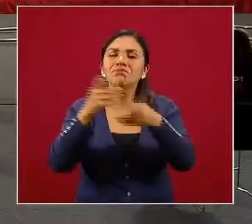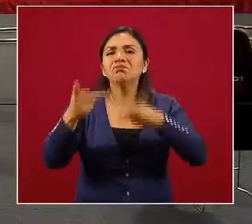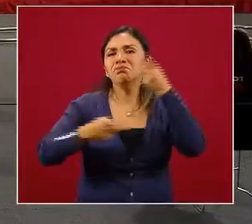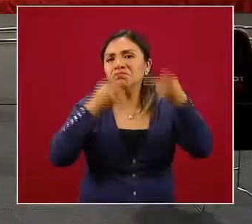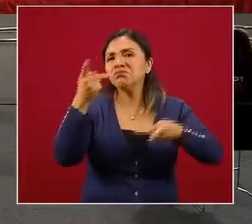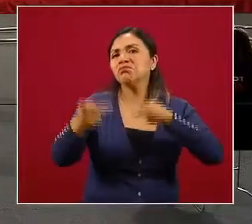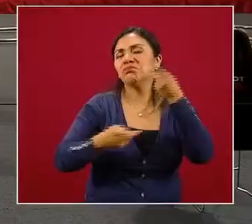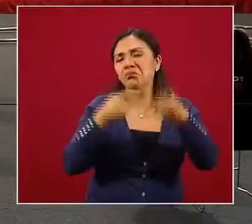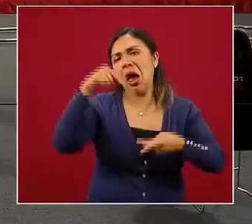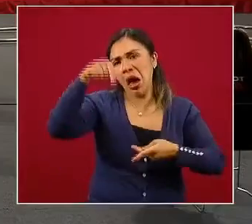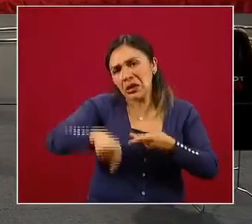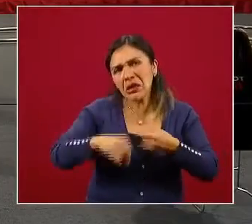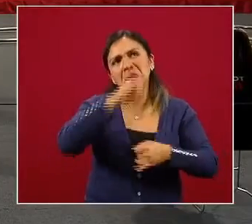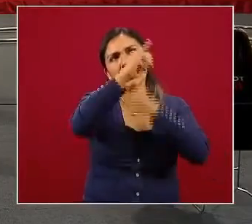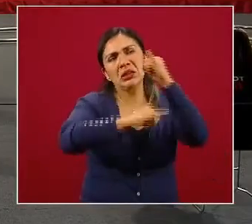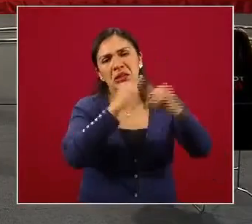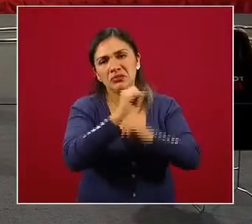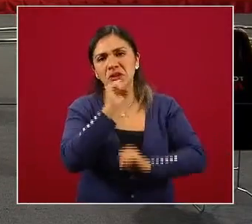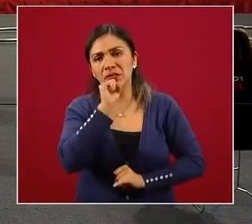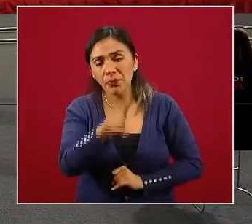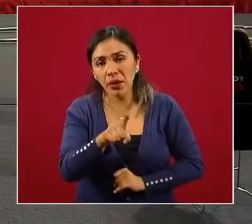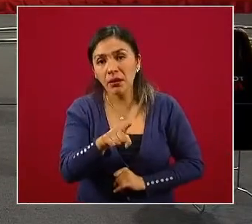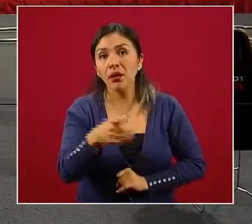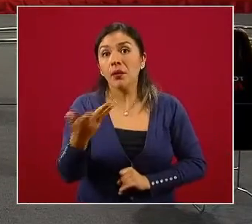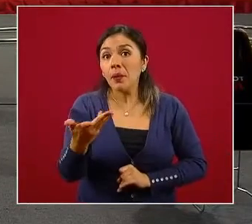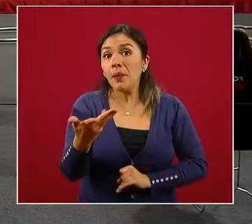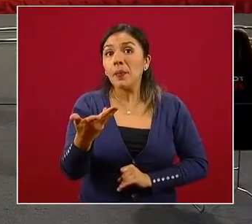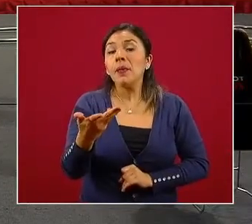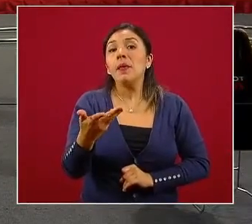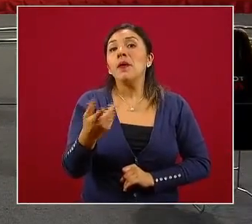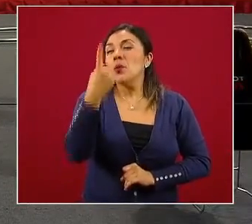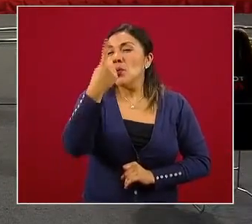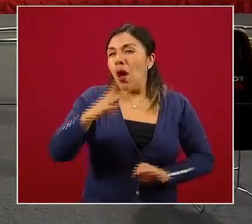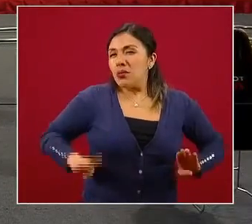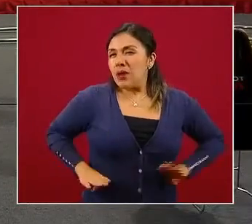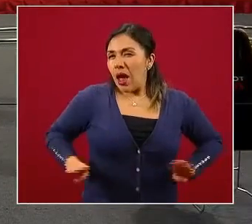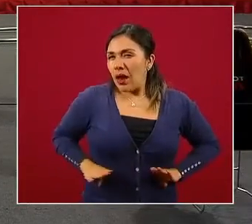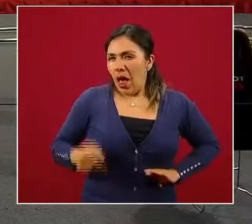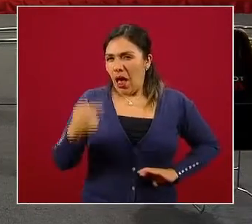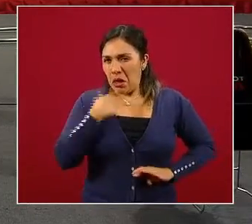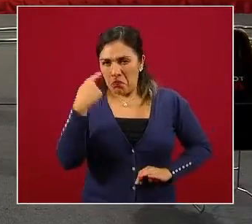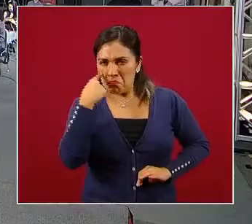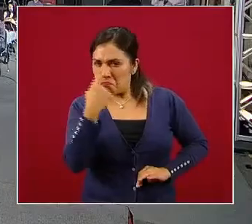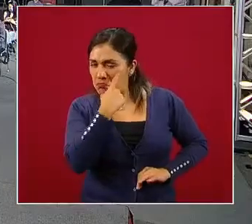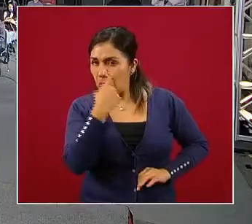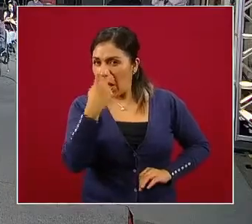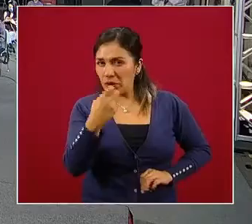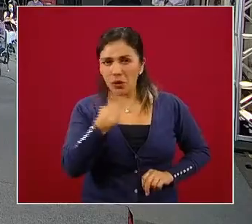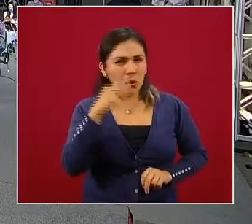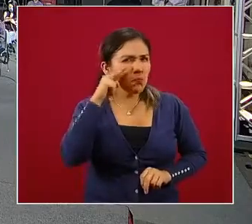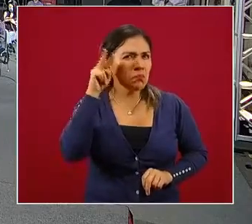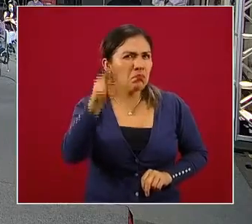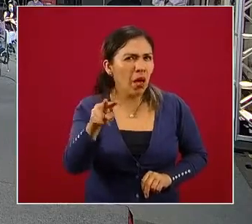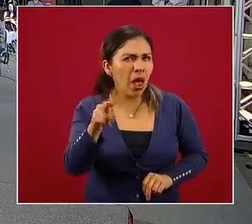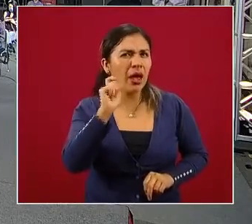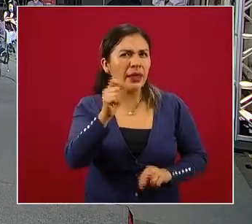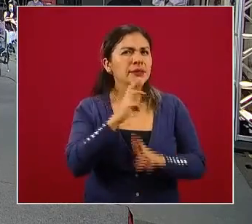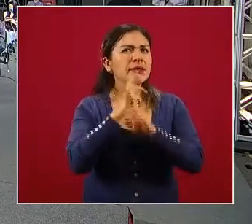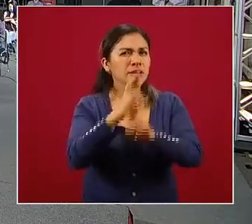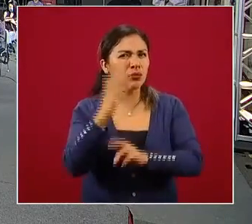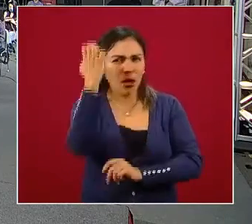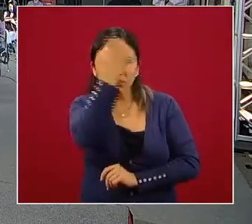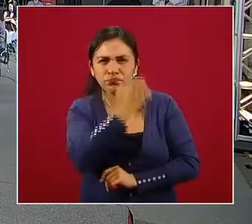nacionales como internacionales. Y una particularidad que me llamó la atención de lo que alcancé a ver de los resultados de